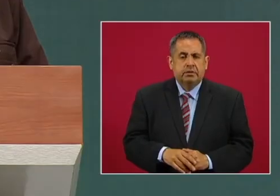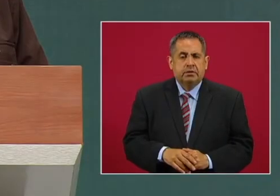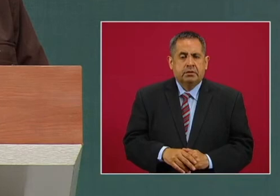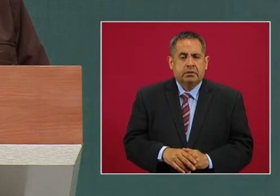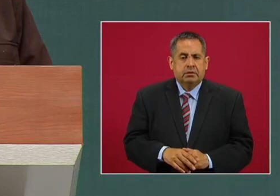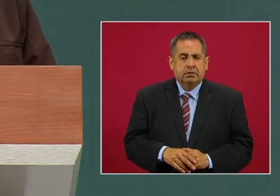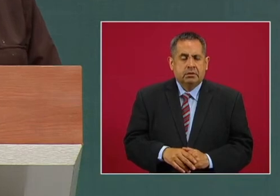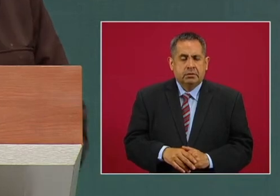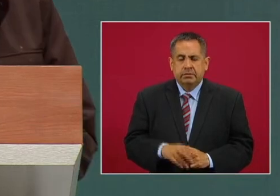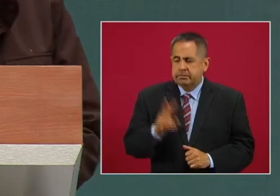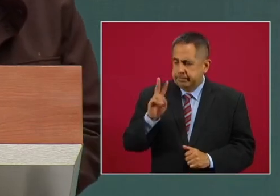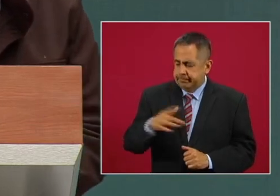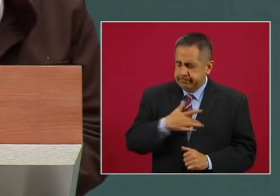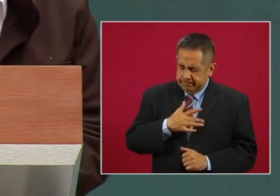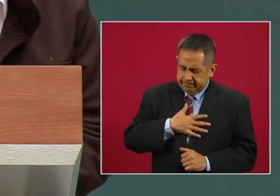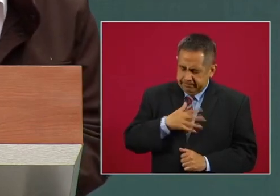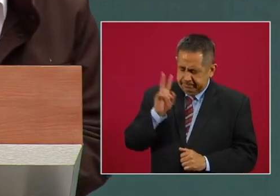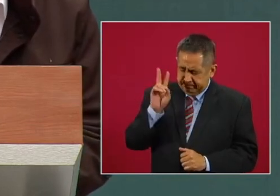sinceramente